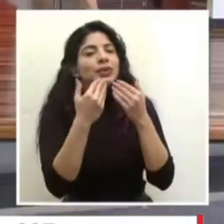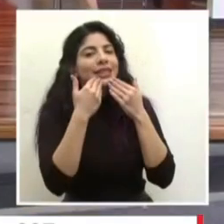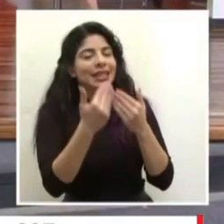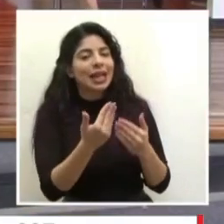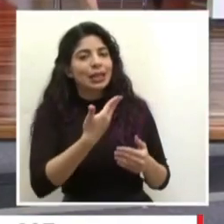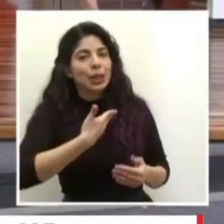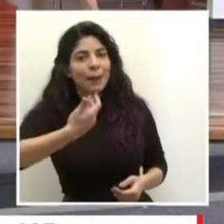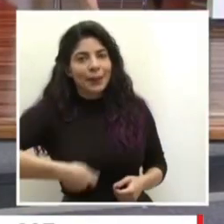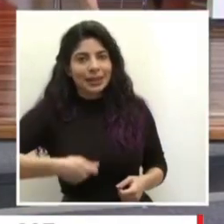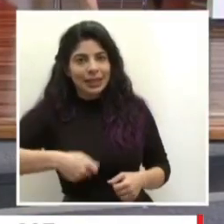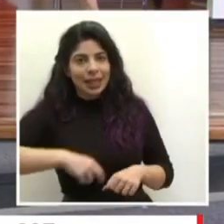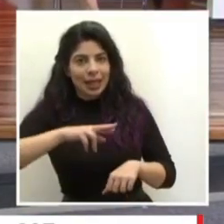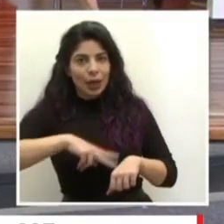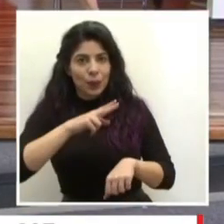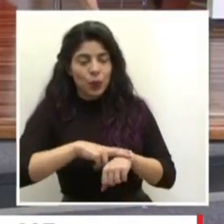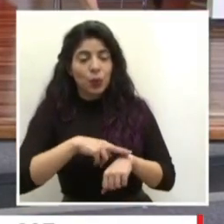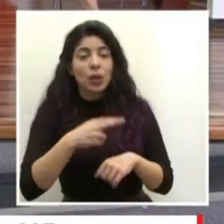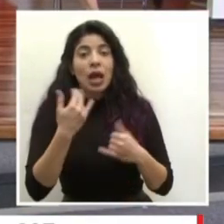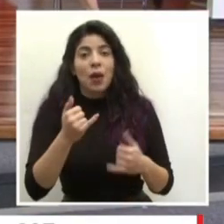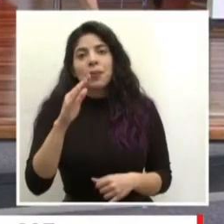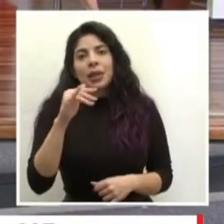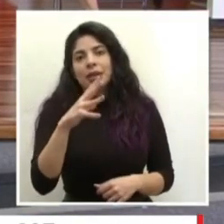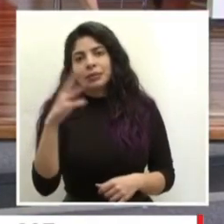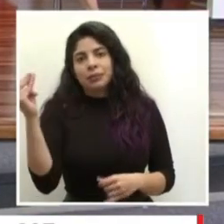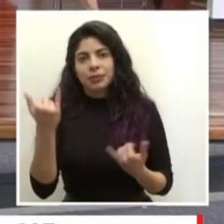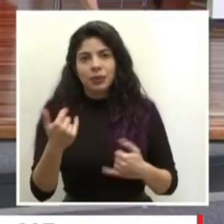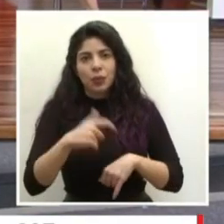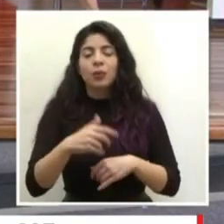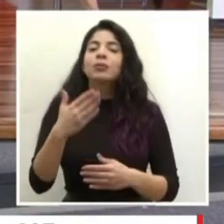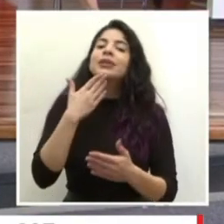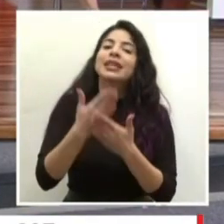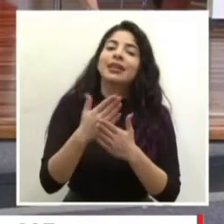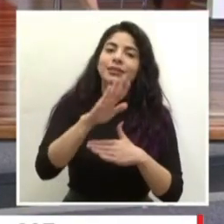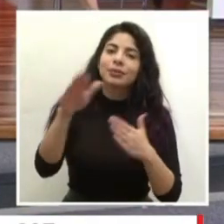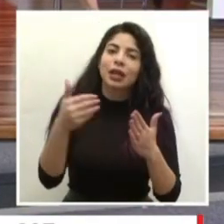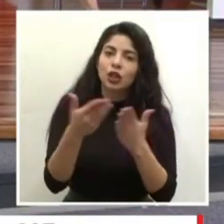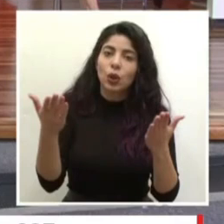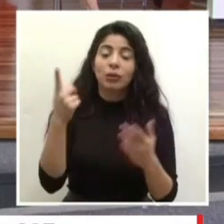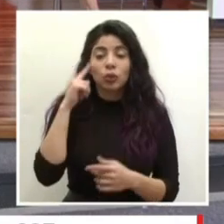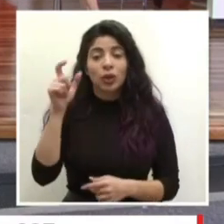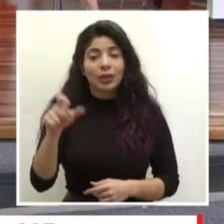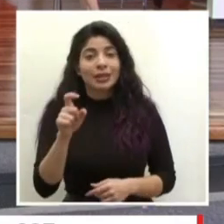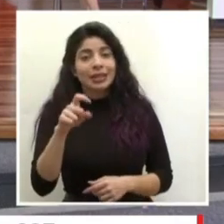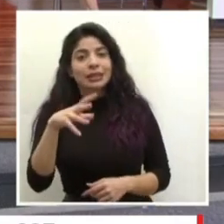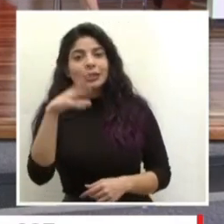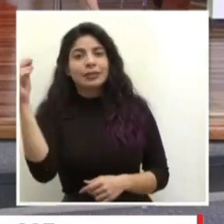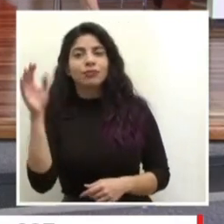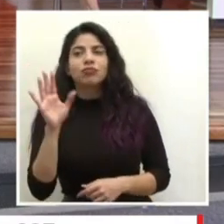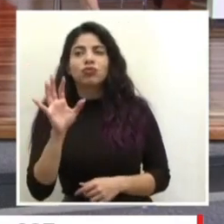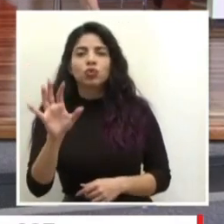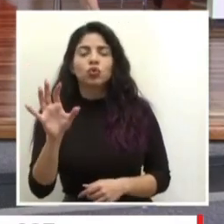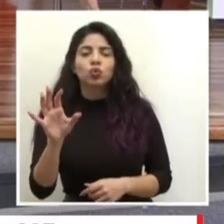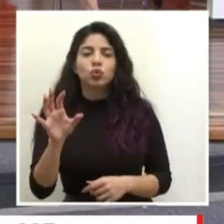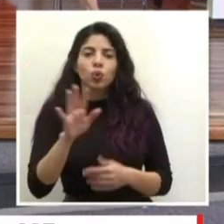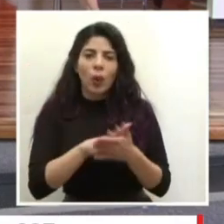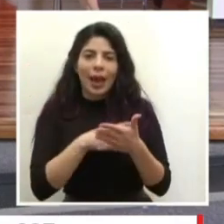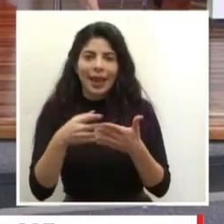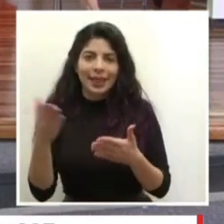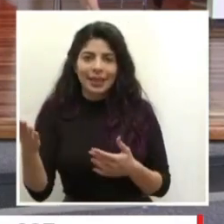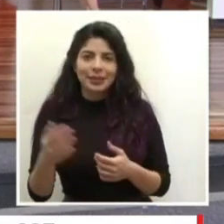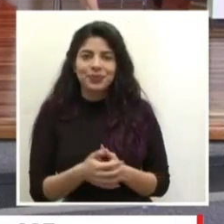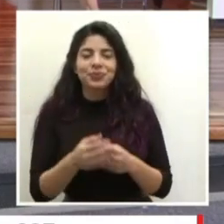al presidente de la República, a quien despedimos en este momento. Gracias a todas y a todos. Ya que debe continuar con asuntos propios de su